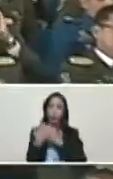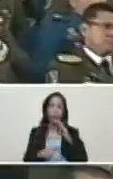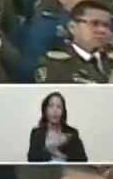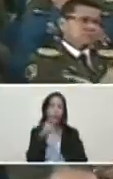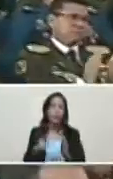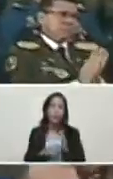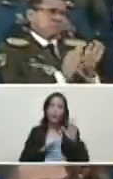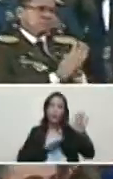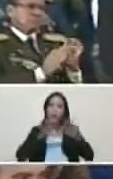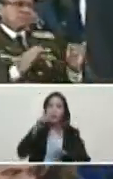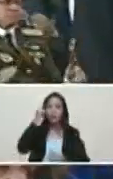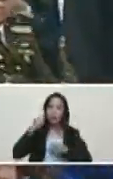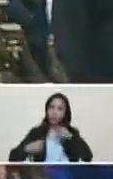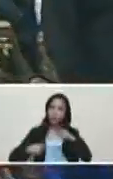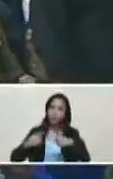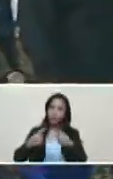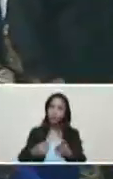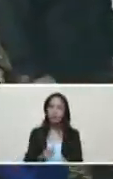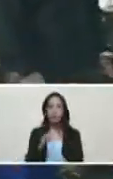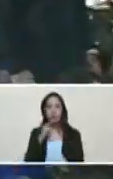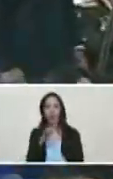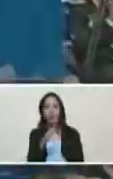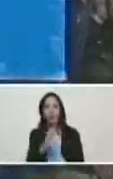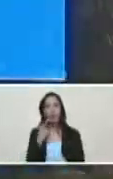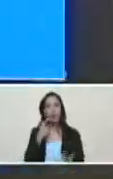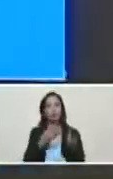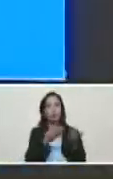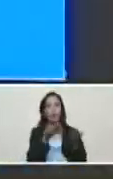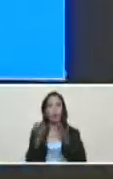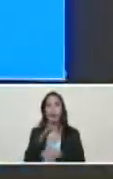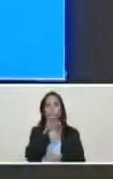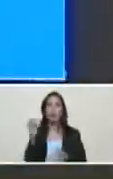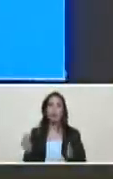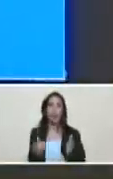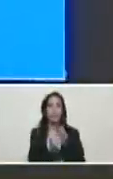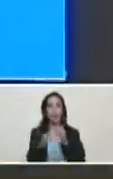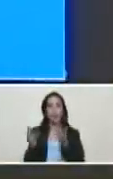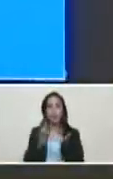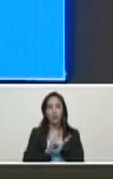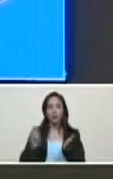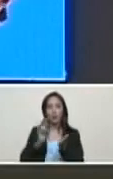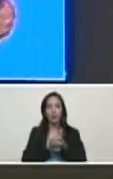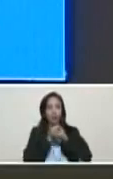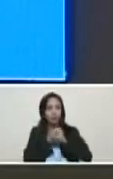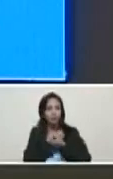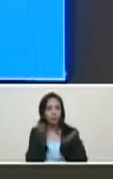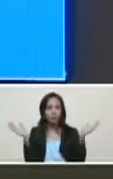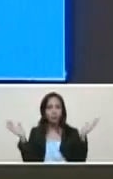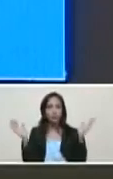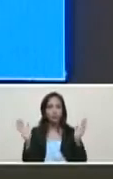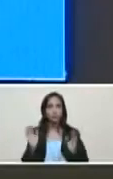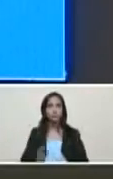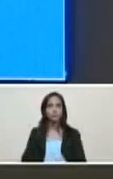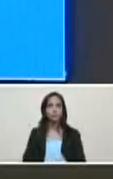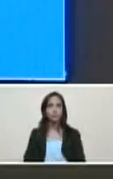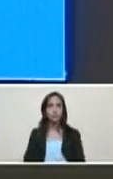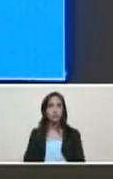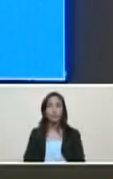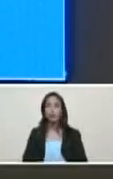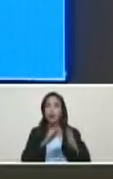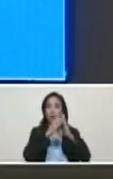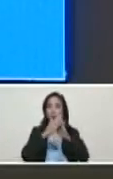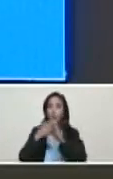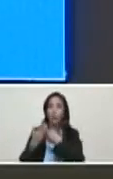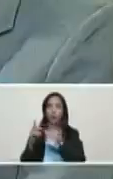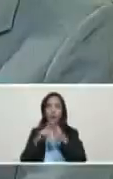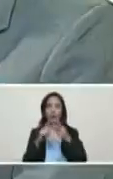cada 15 días y vayamos a la meta de 500.000 revistas que lleguen. Que lleguen a los consejos